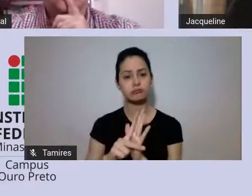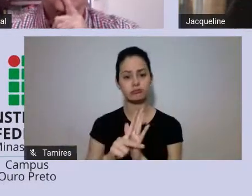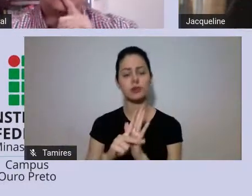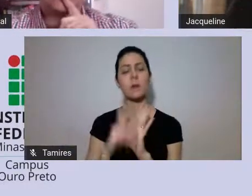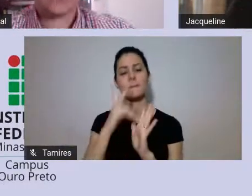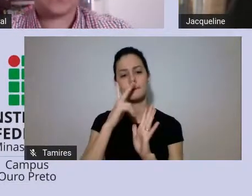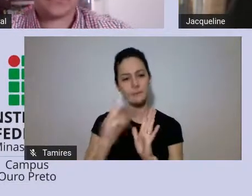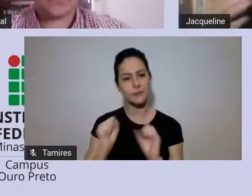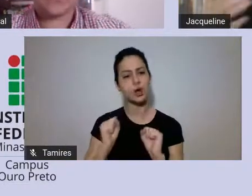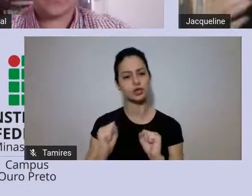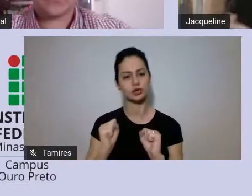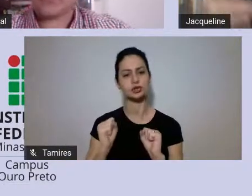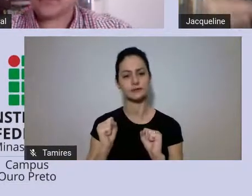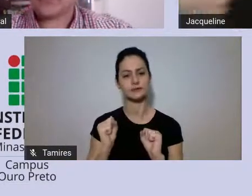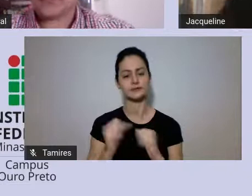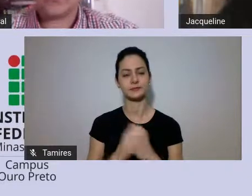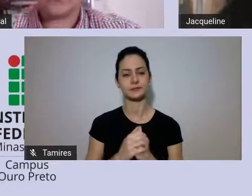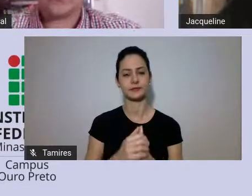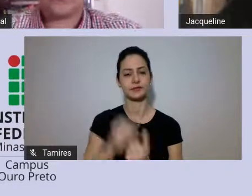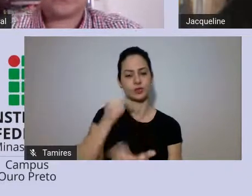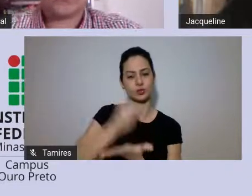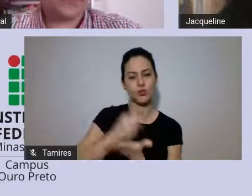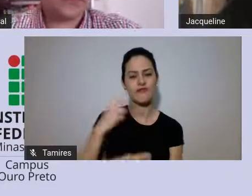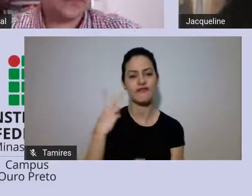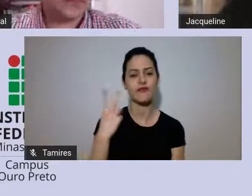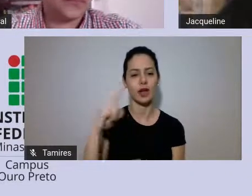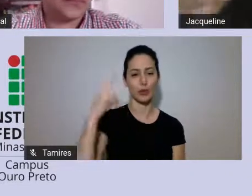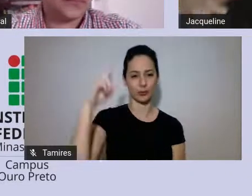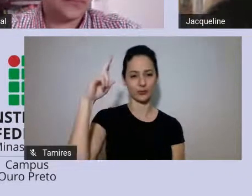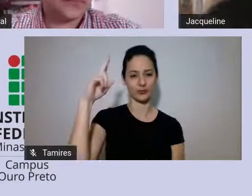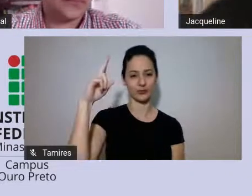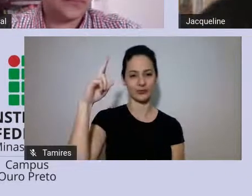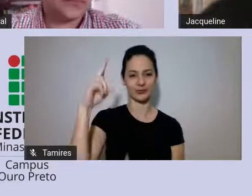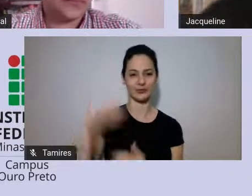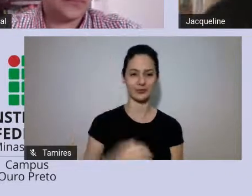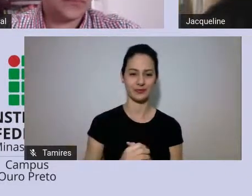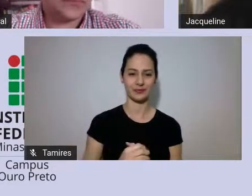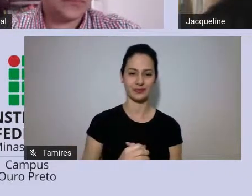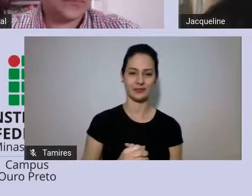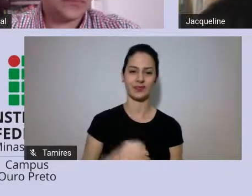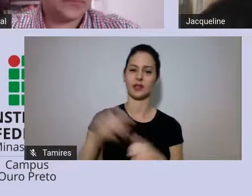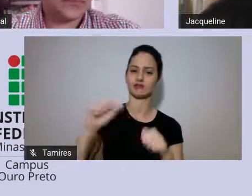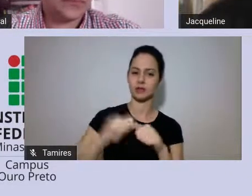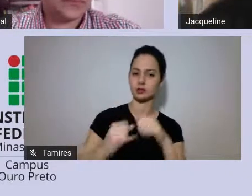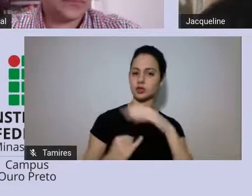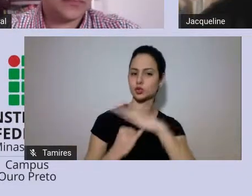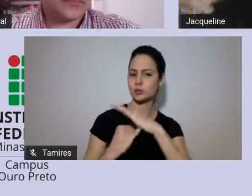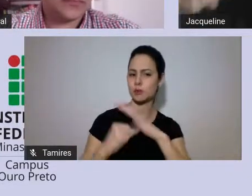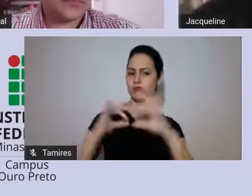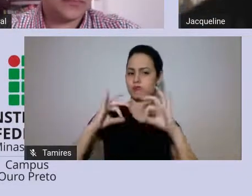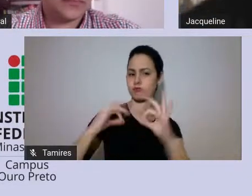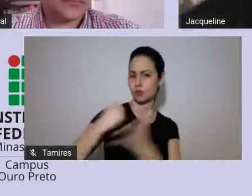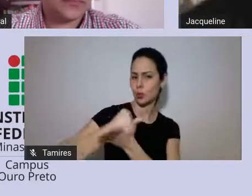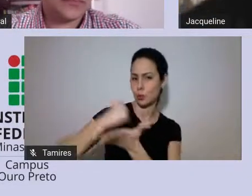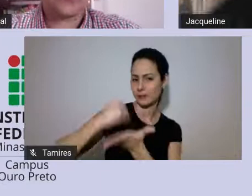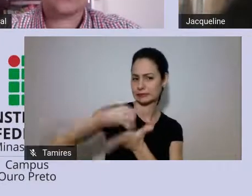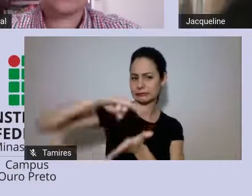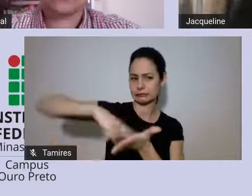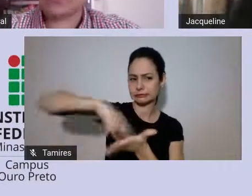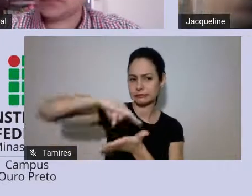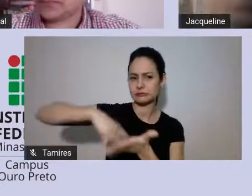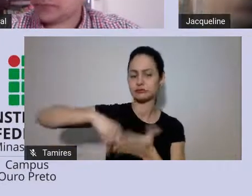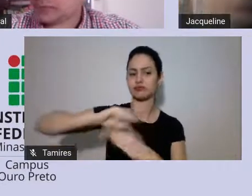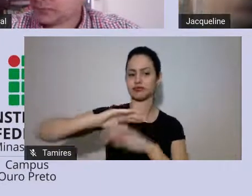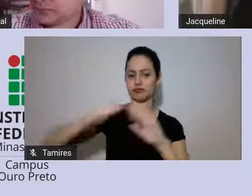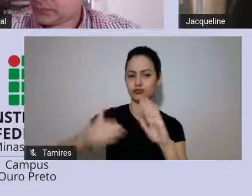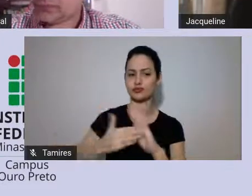declarado, ¿no? Valorizado desde las instituciones. O ¿no? que formalmente hacen